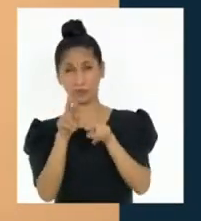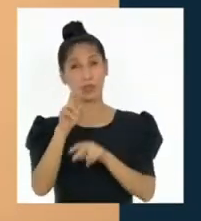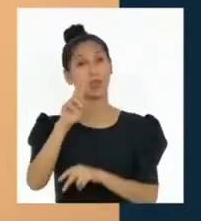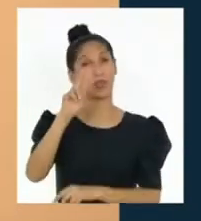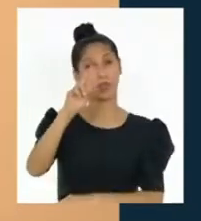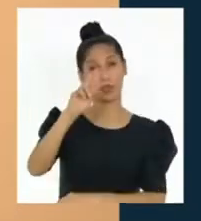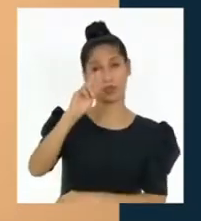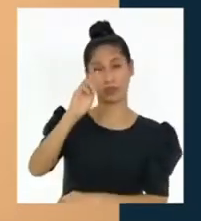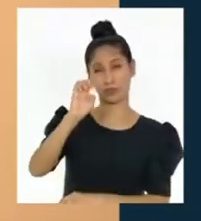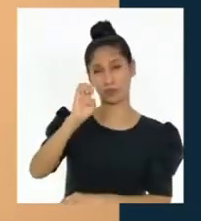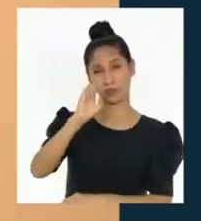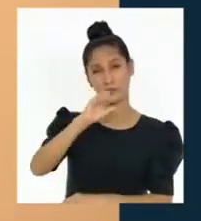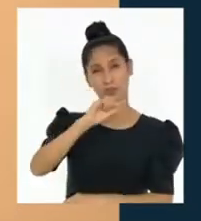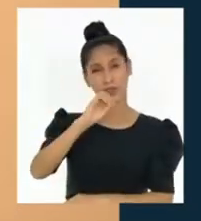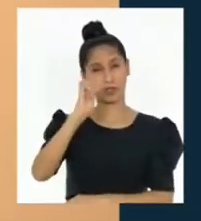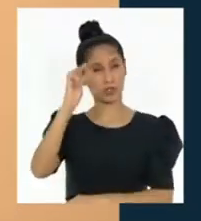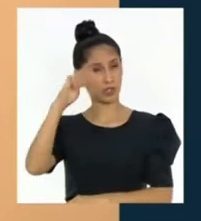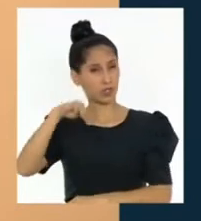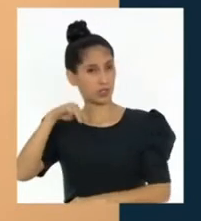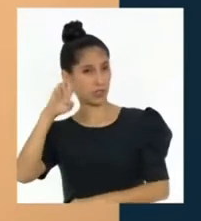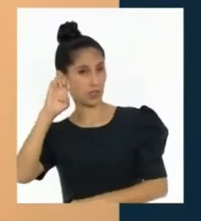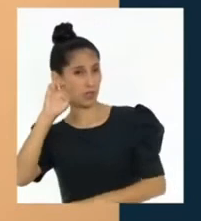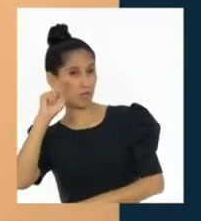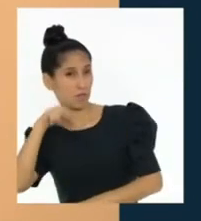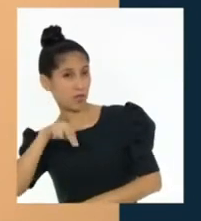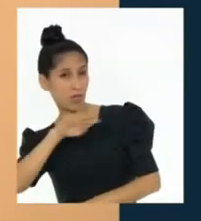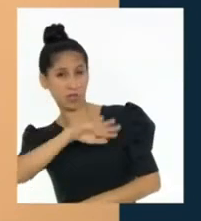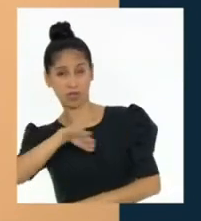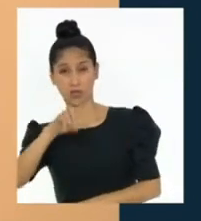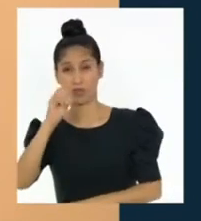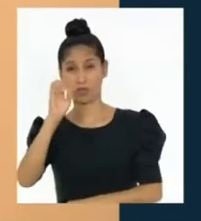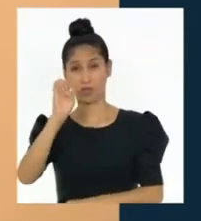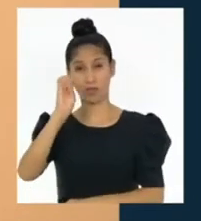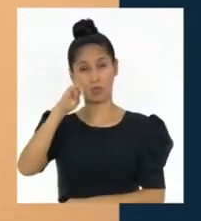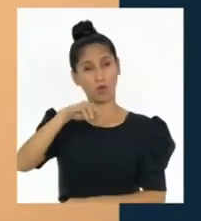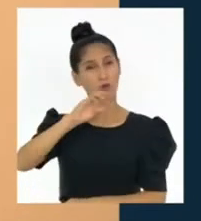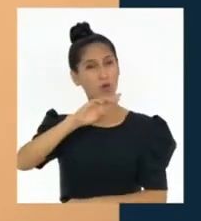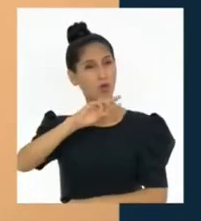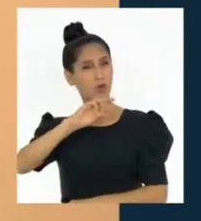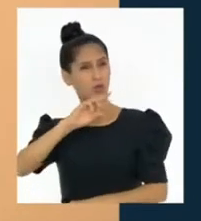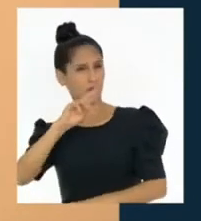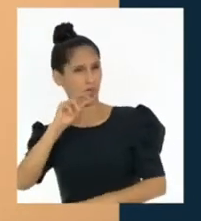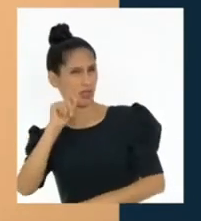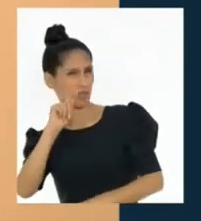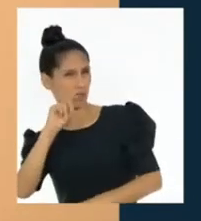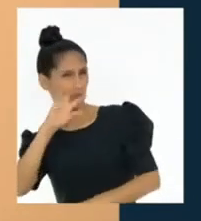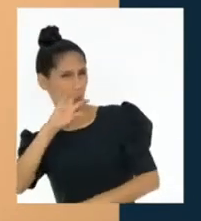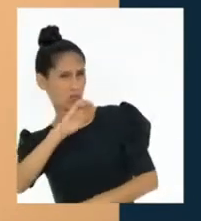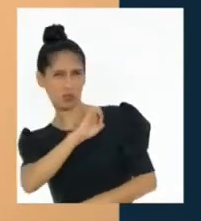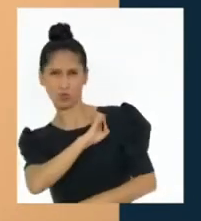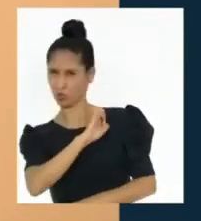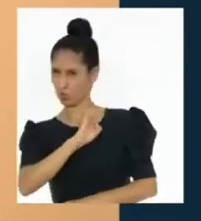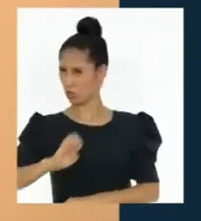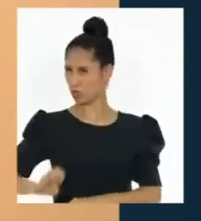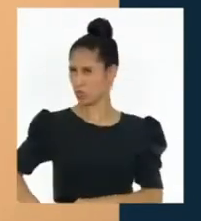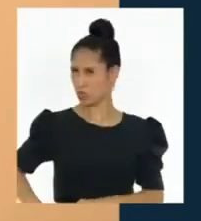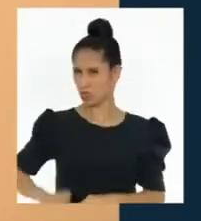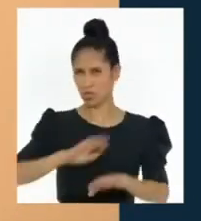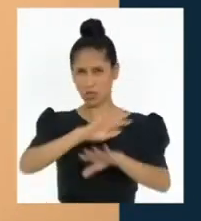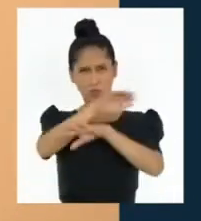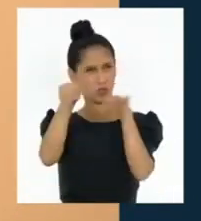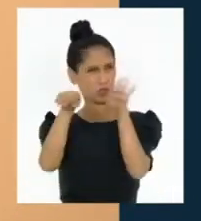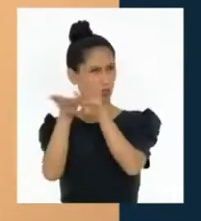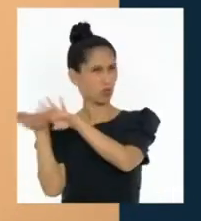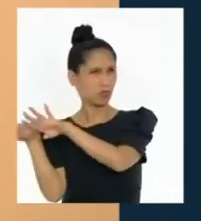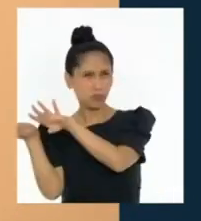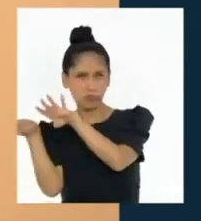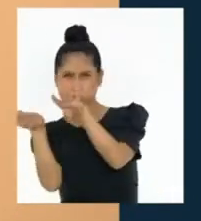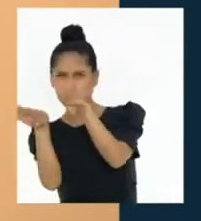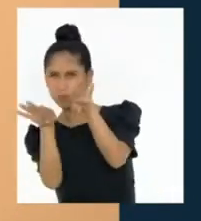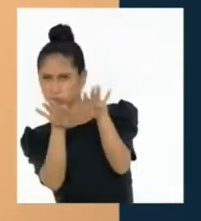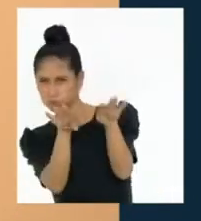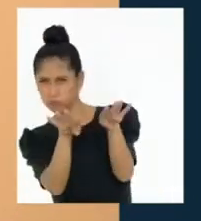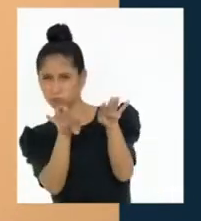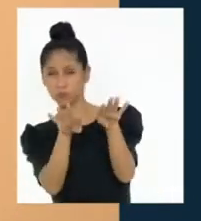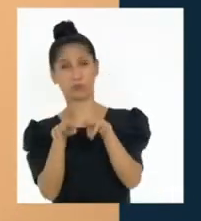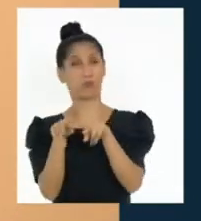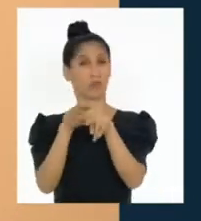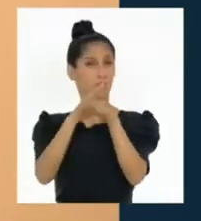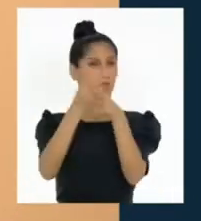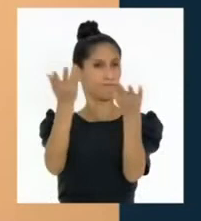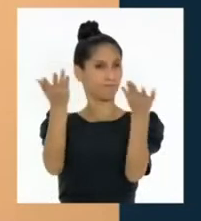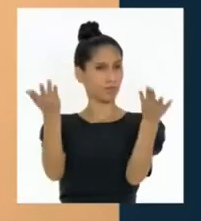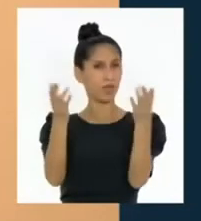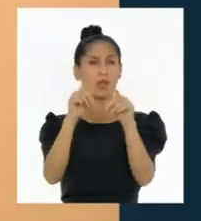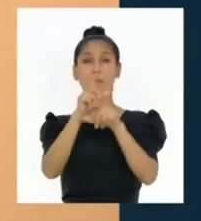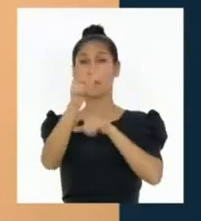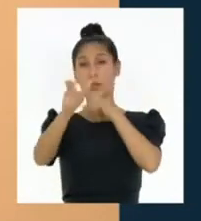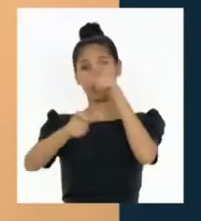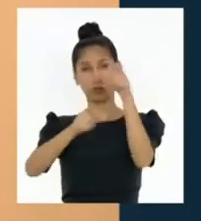democrático los asuntos del Estado son asuntos públicos. Es decir, son de interés y de libre acceso